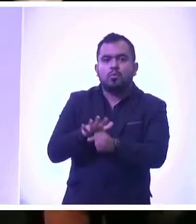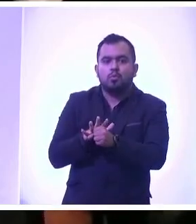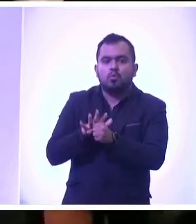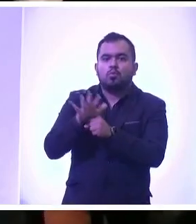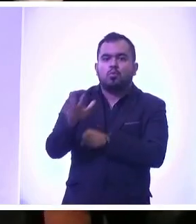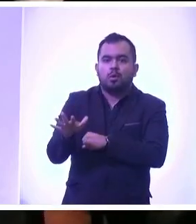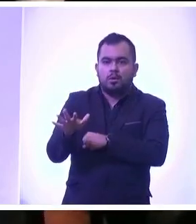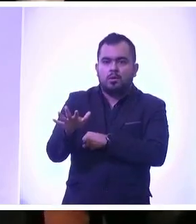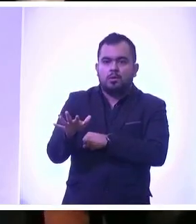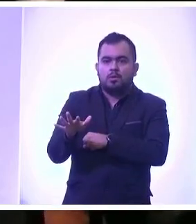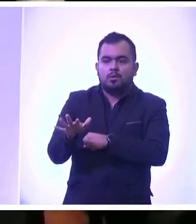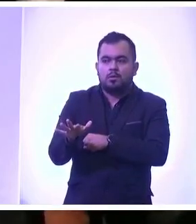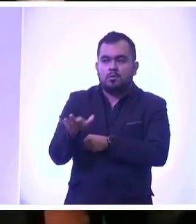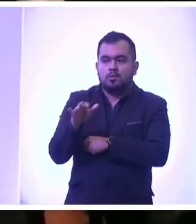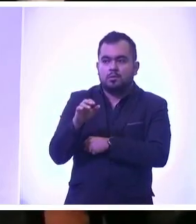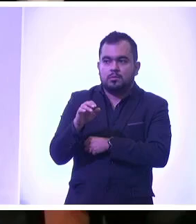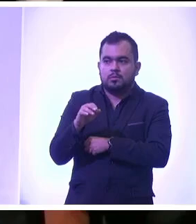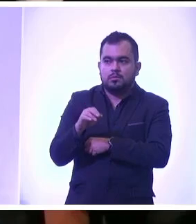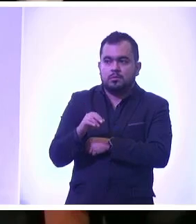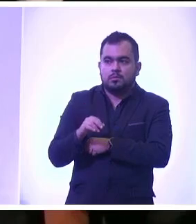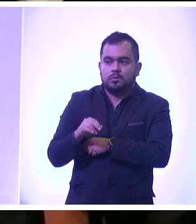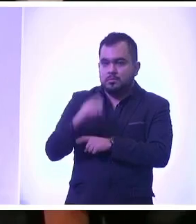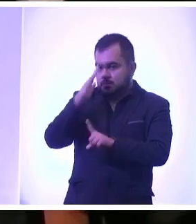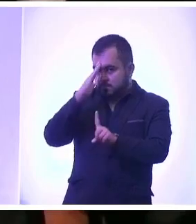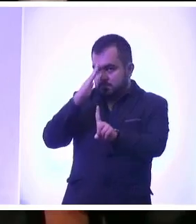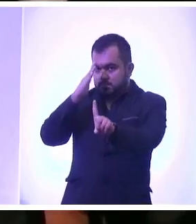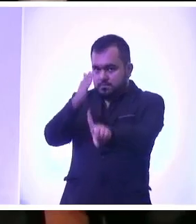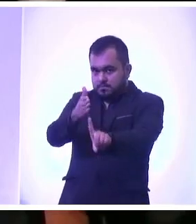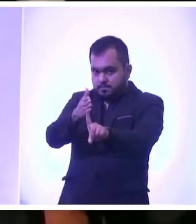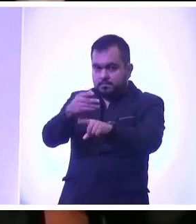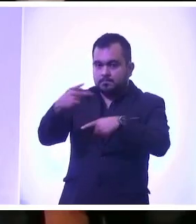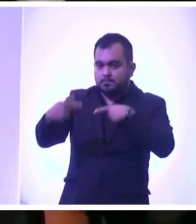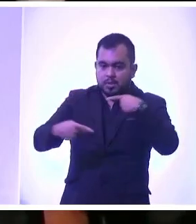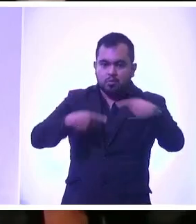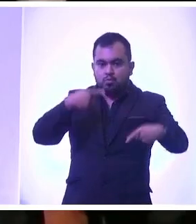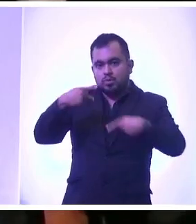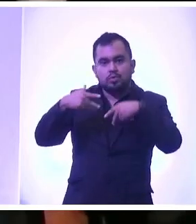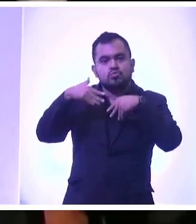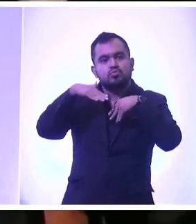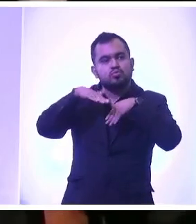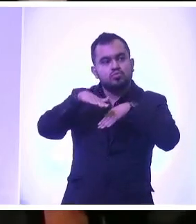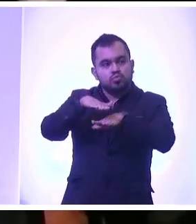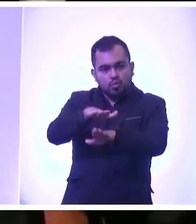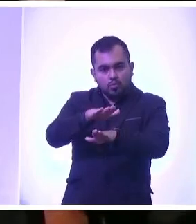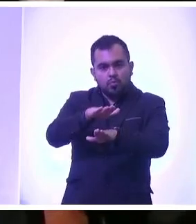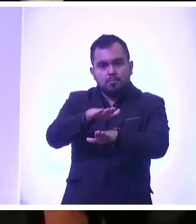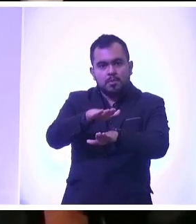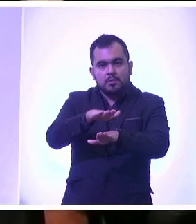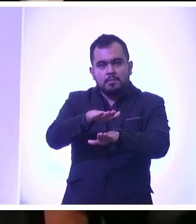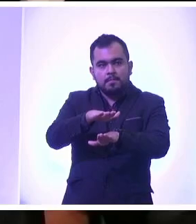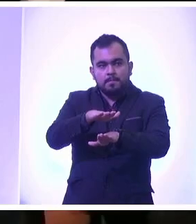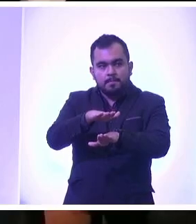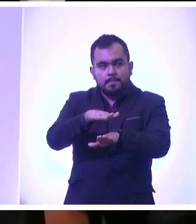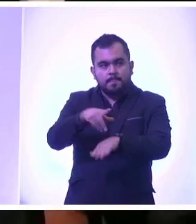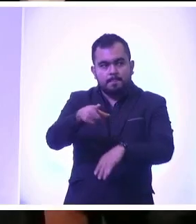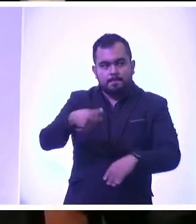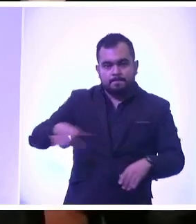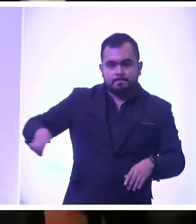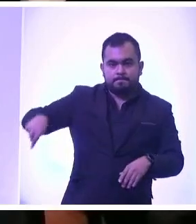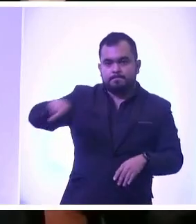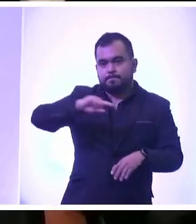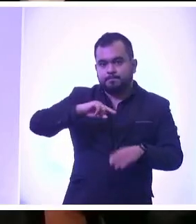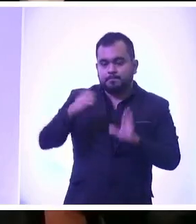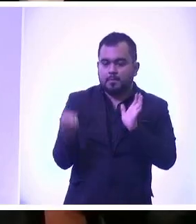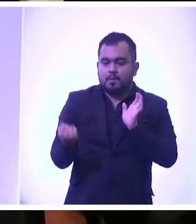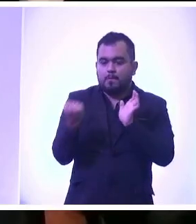en simex en este sentido precisamente preguntando en cuanto a los más bien para las versiones públicas en